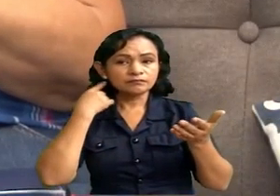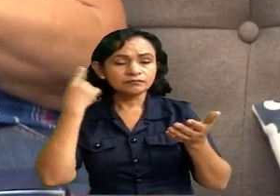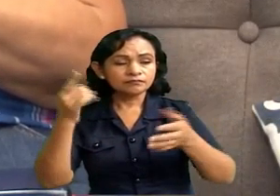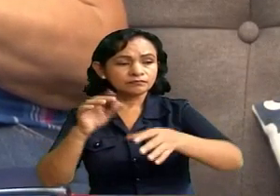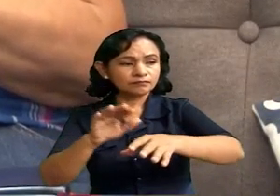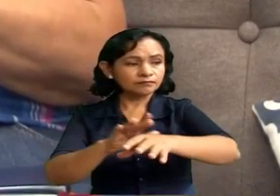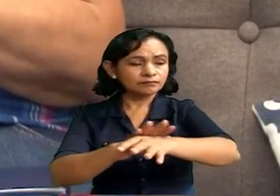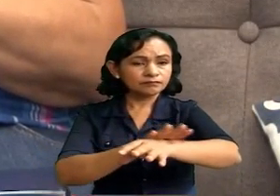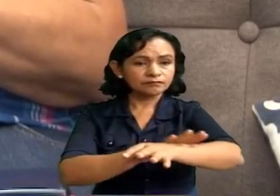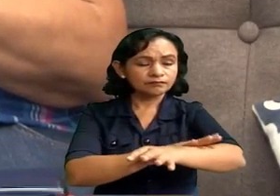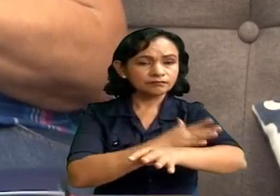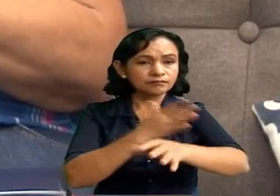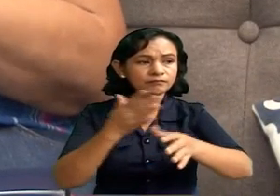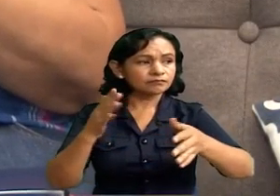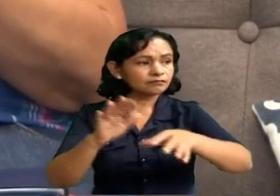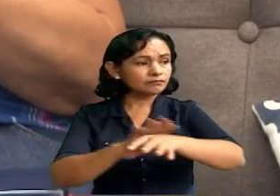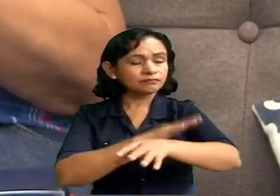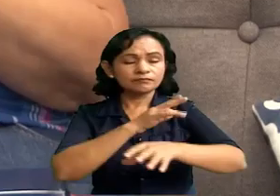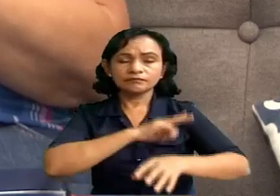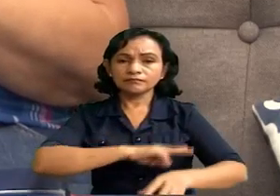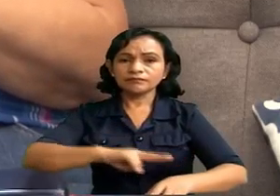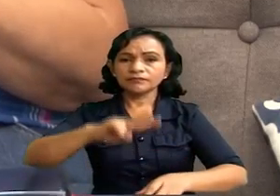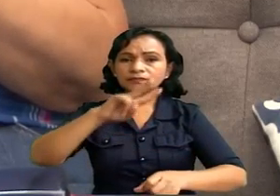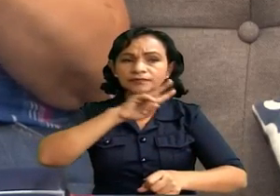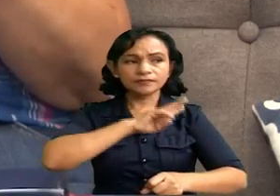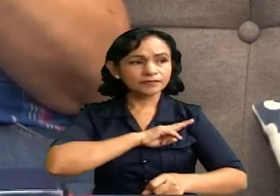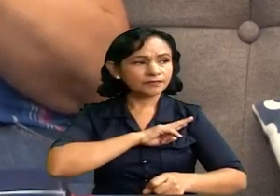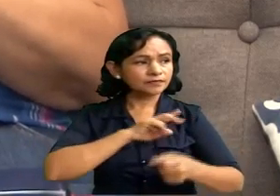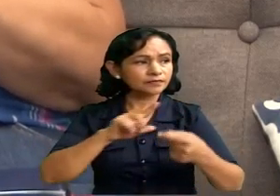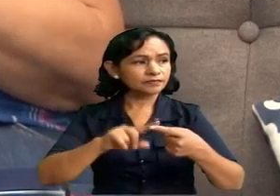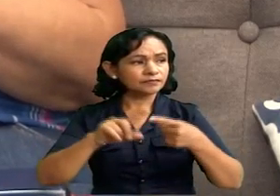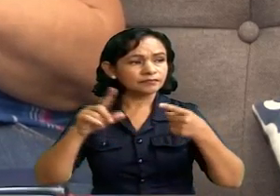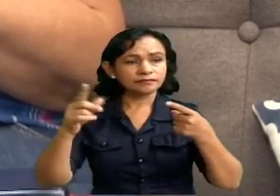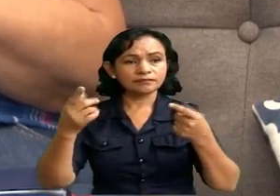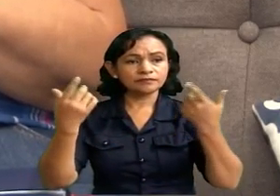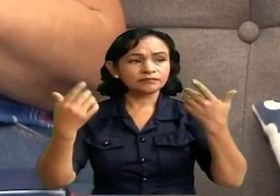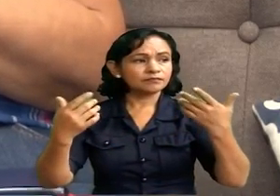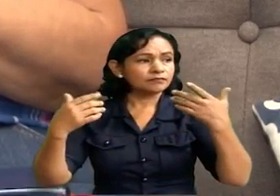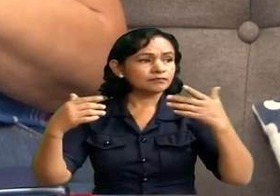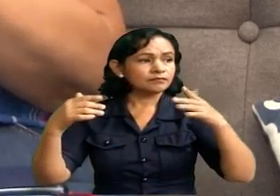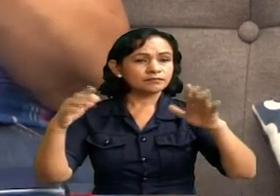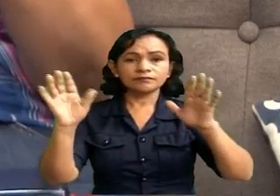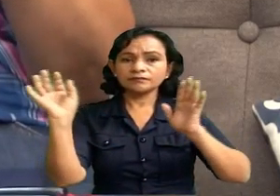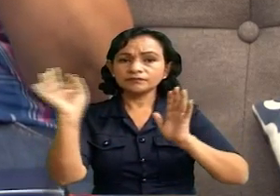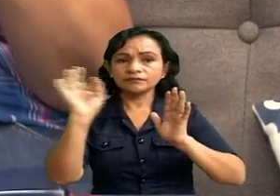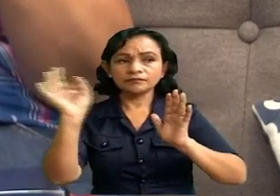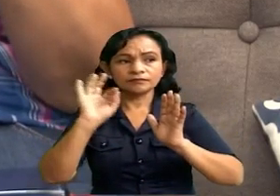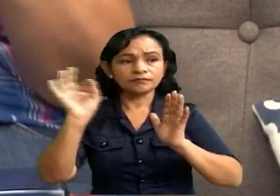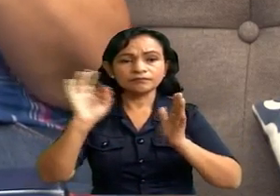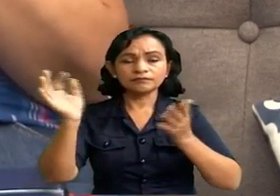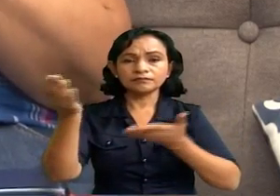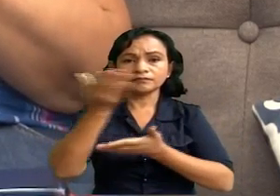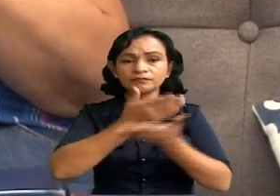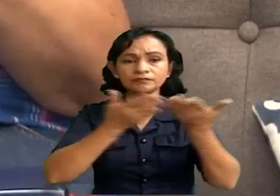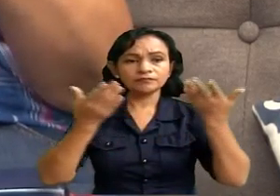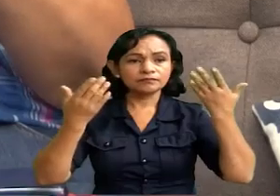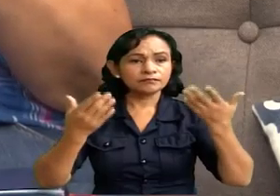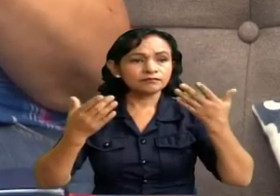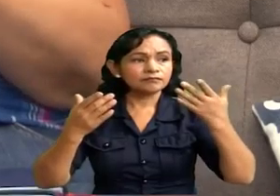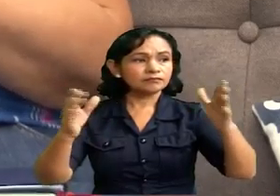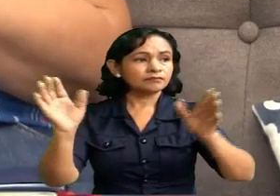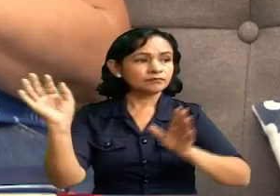sentimiento de valor, de rechazo a cualquier tipo de injerencia o intervención de cualquier